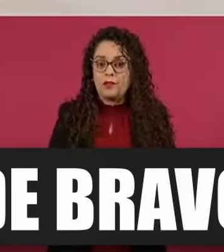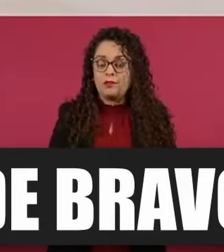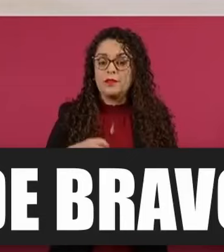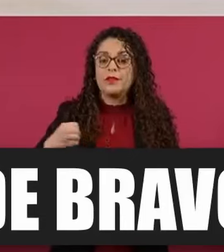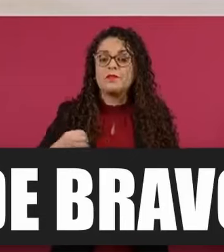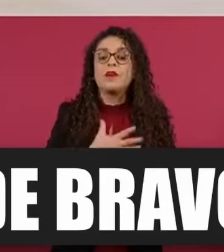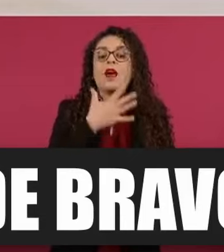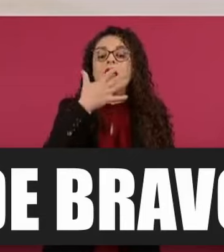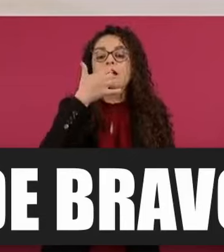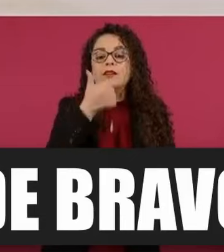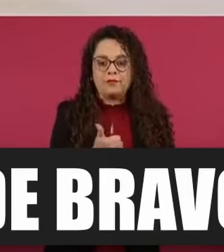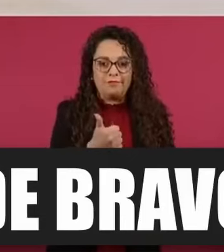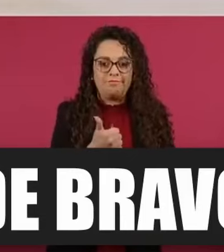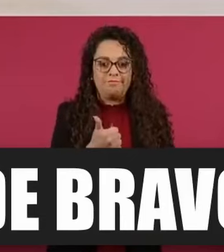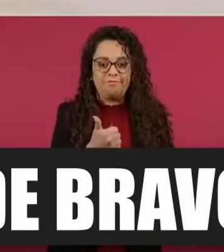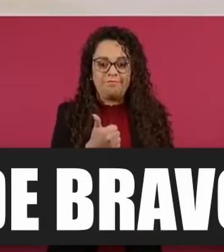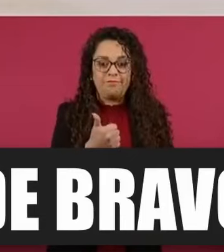los programas de bienestar.